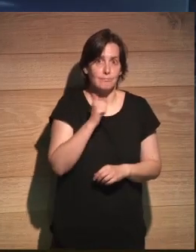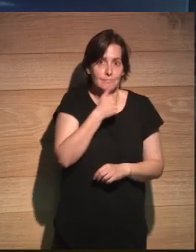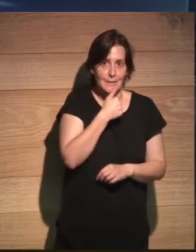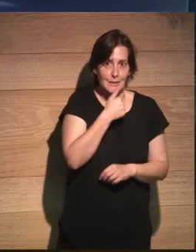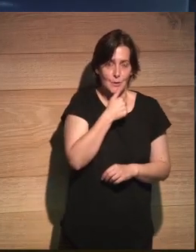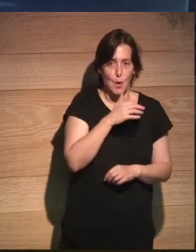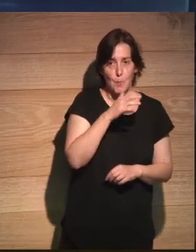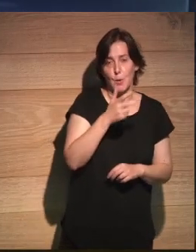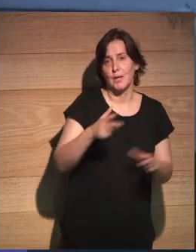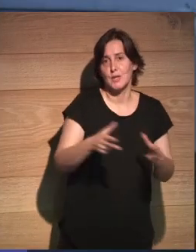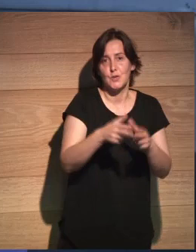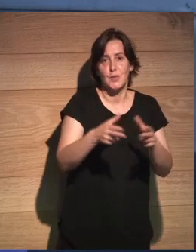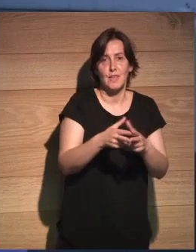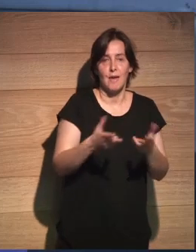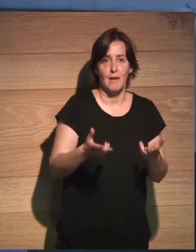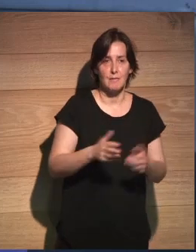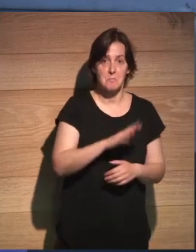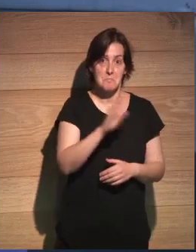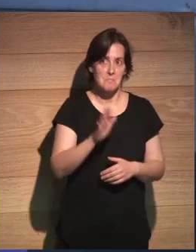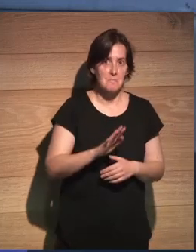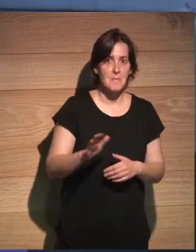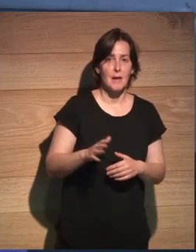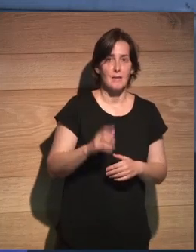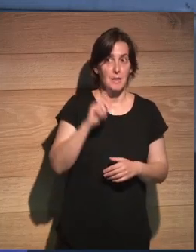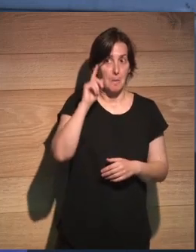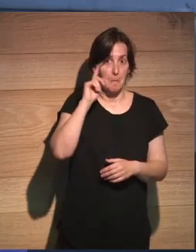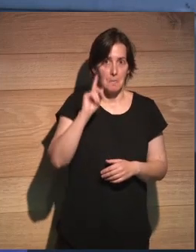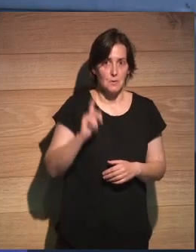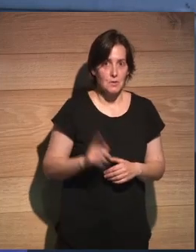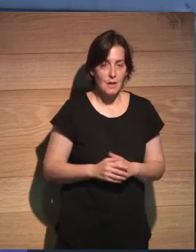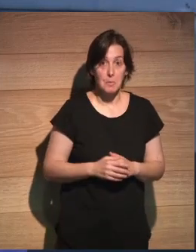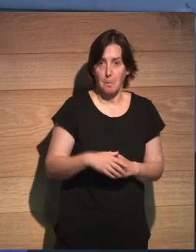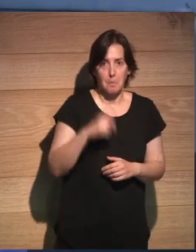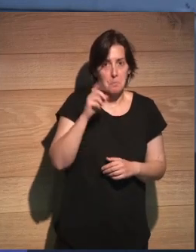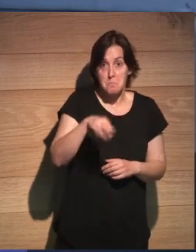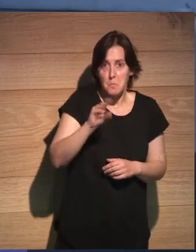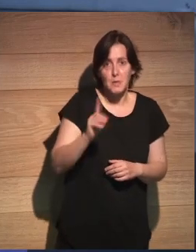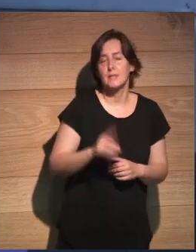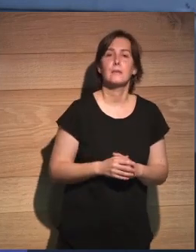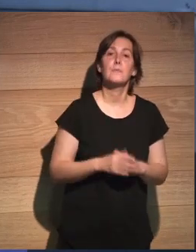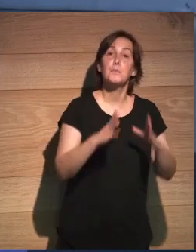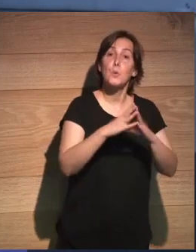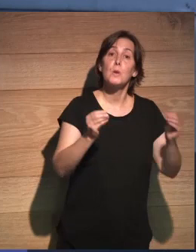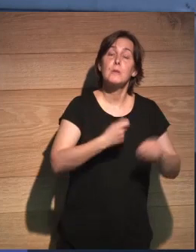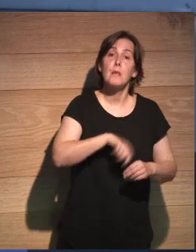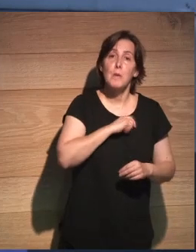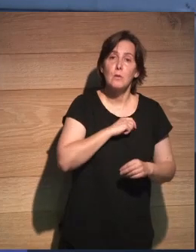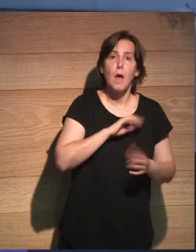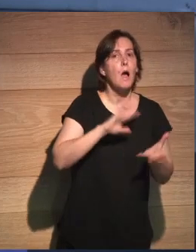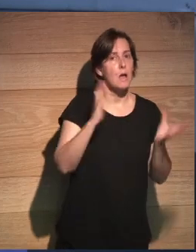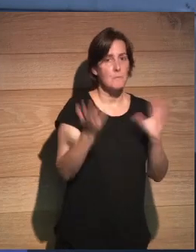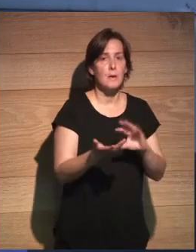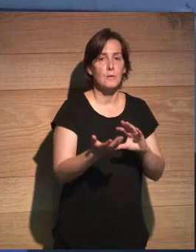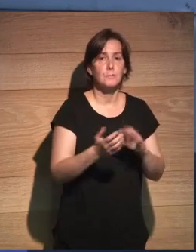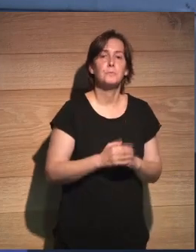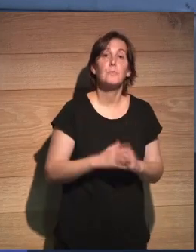hay mucha parte de la sociedad que parece que no lo sabe o no lo entiende. La Universidad Española ha cambiado, y